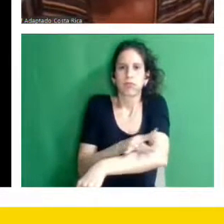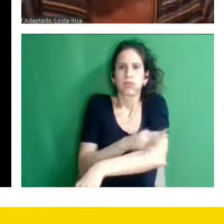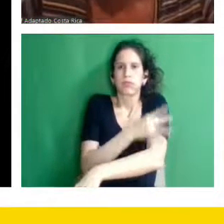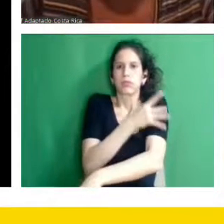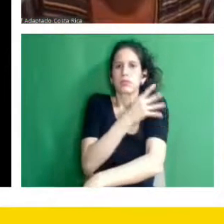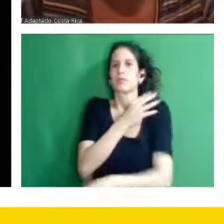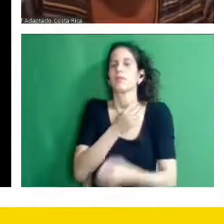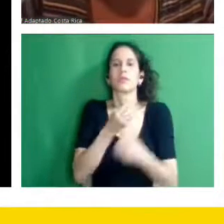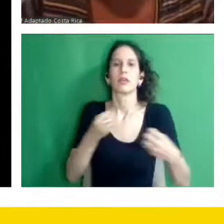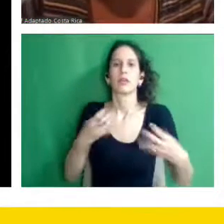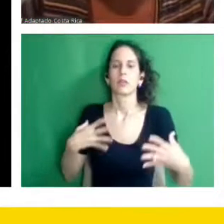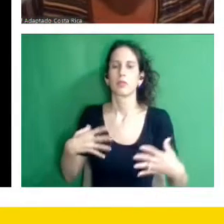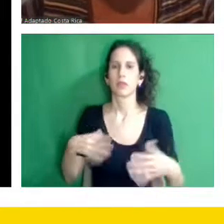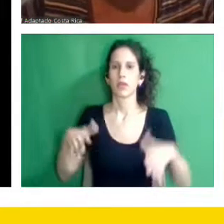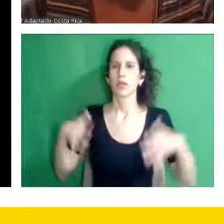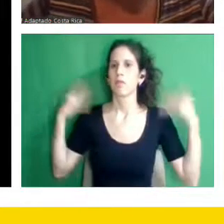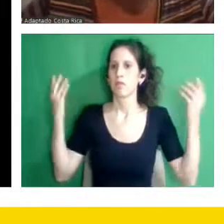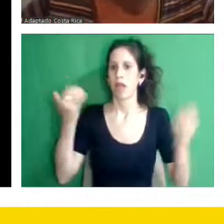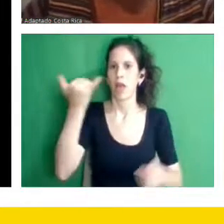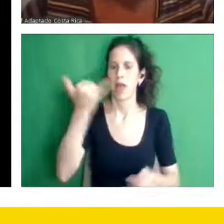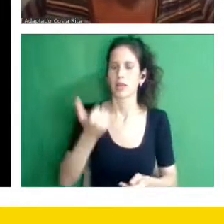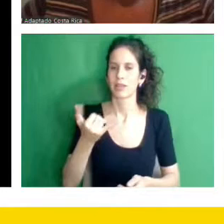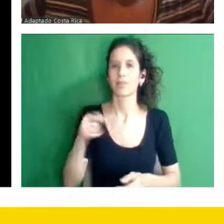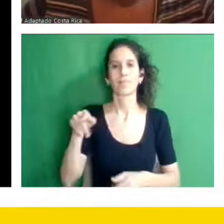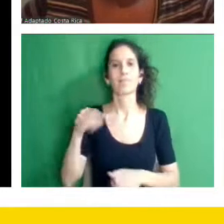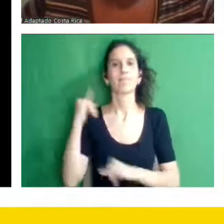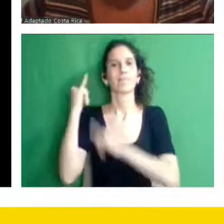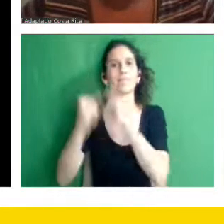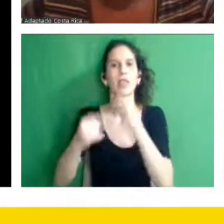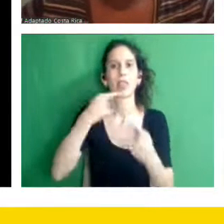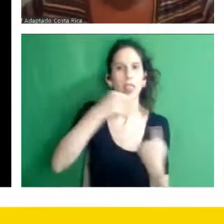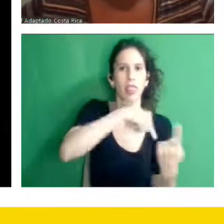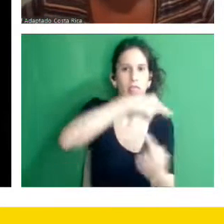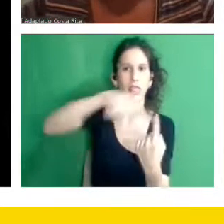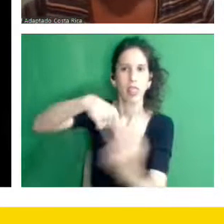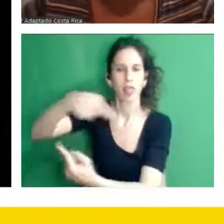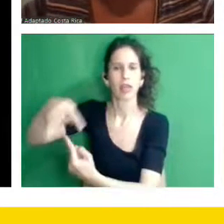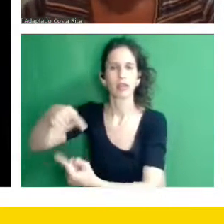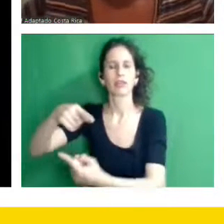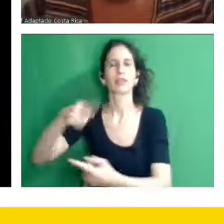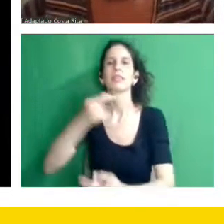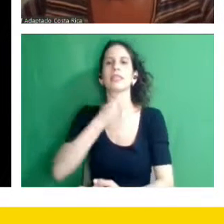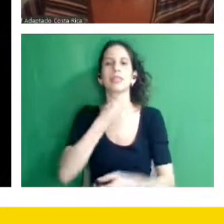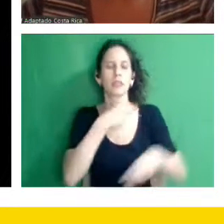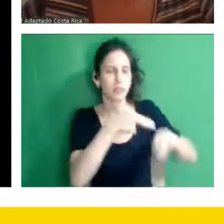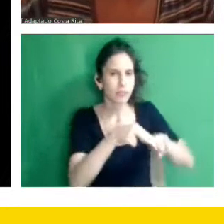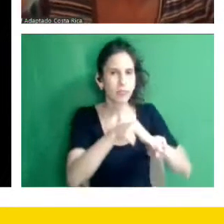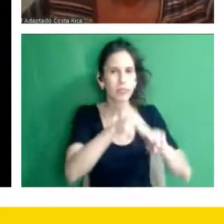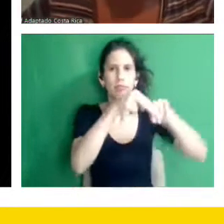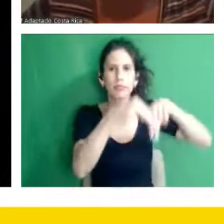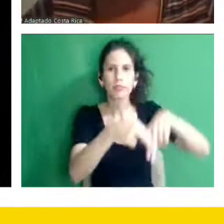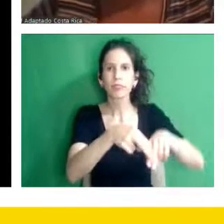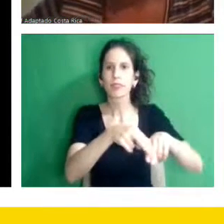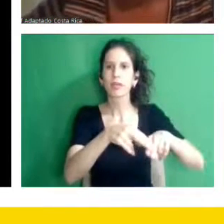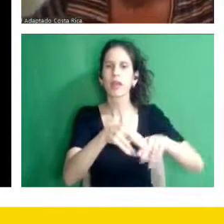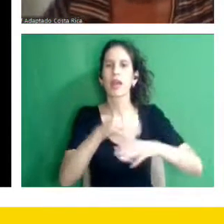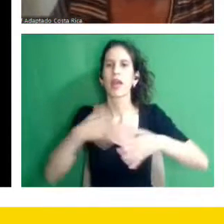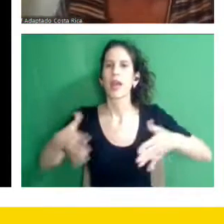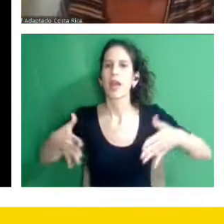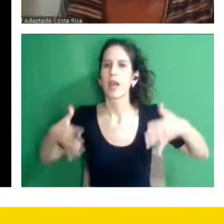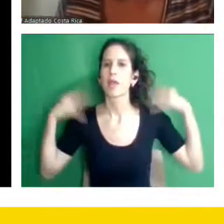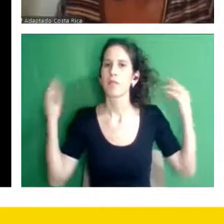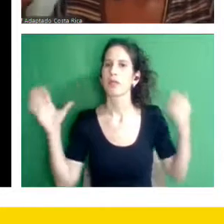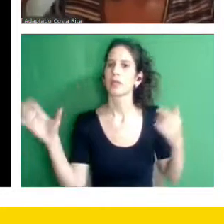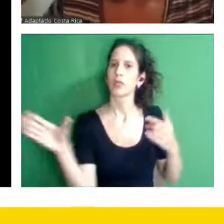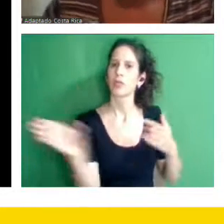también, de que esperamos traer esperanza. Y a partir de ahí, el surf adaptado en Costa Rica empezó a crecer. 2015 vino